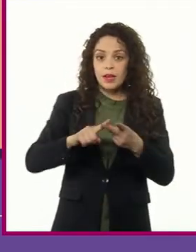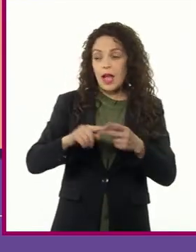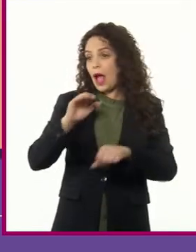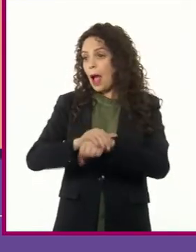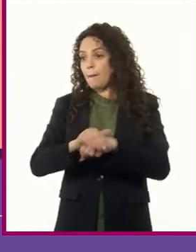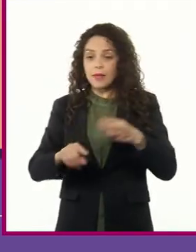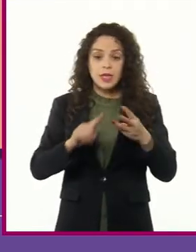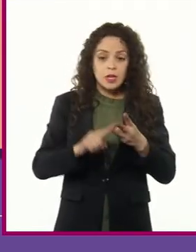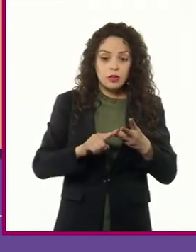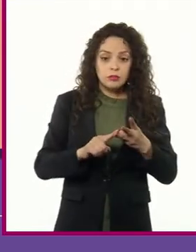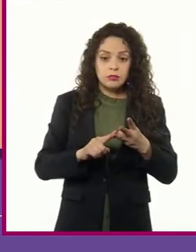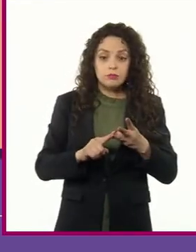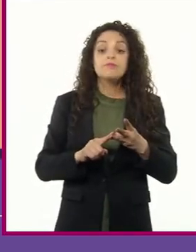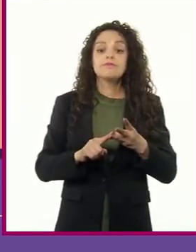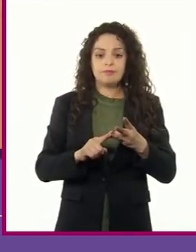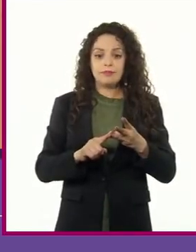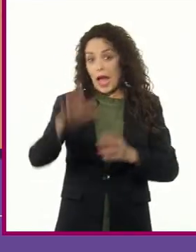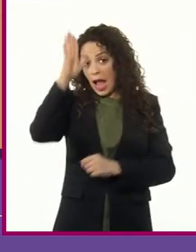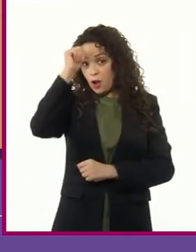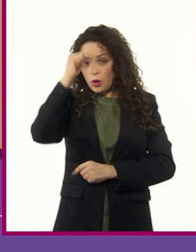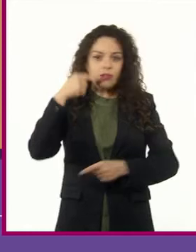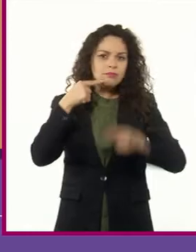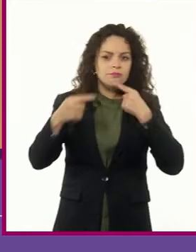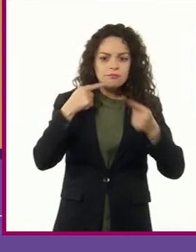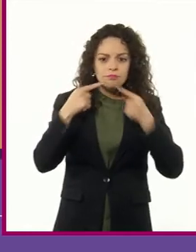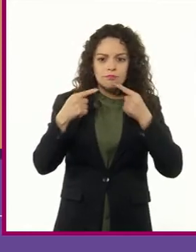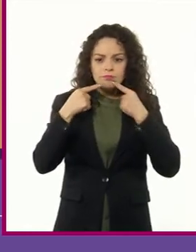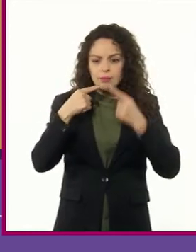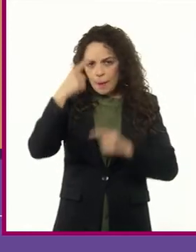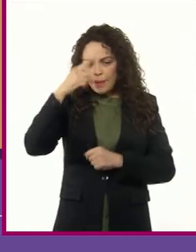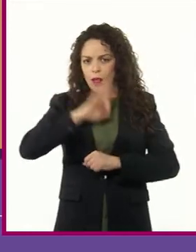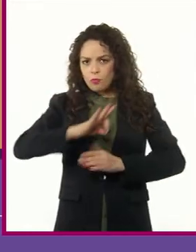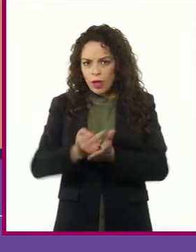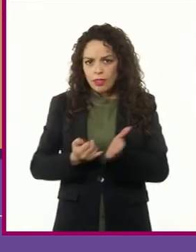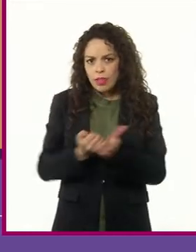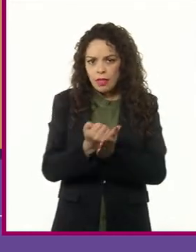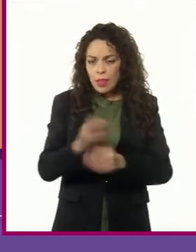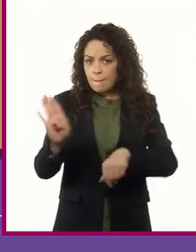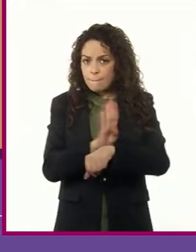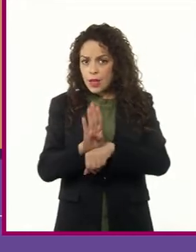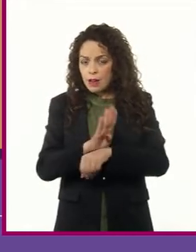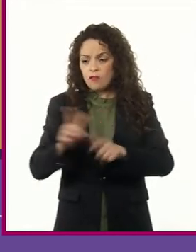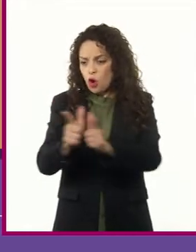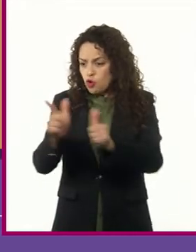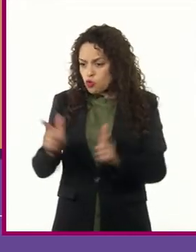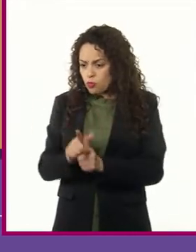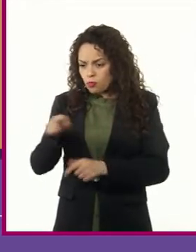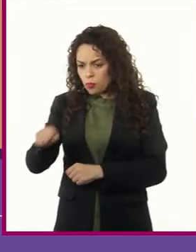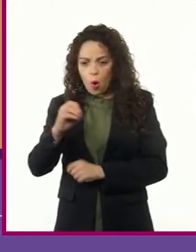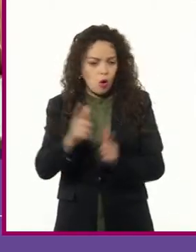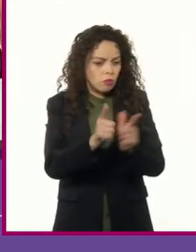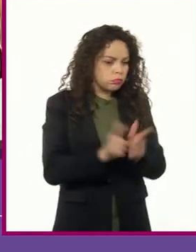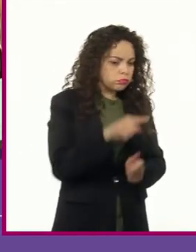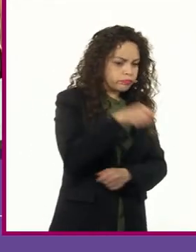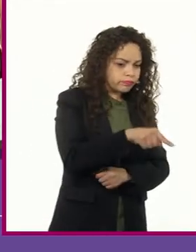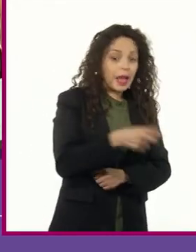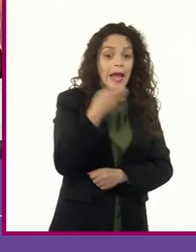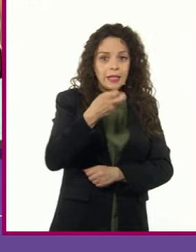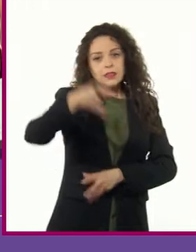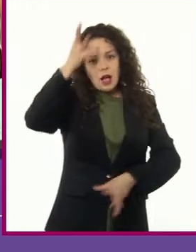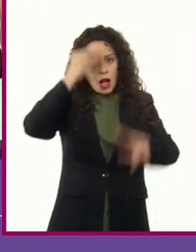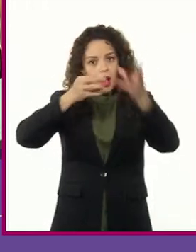amigos. Saber construir acuerdos y tomar parte de las decisiones que benefician a un grupo u otro es parte del